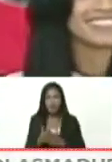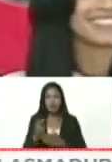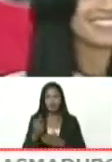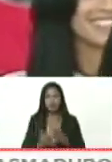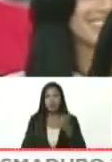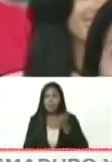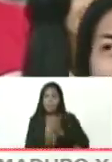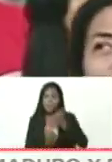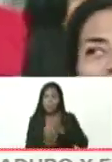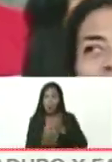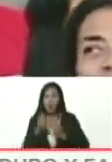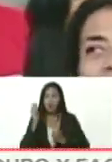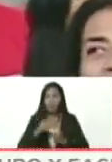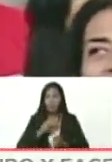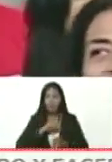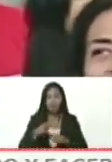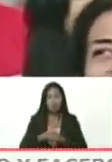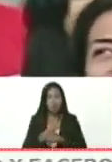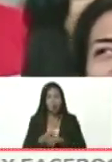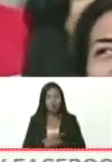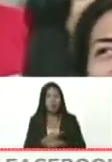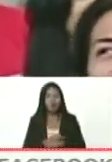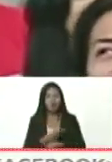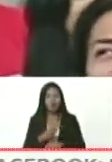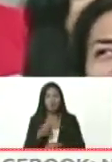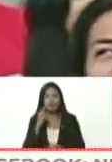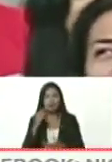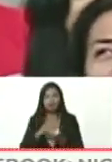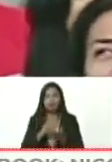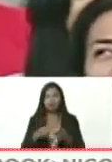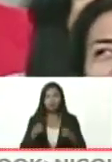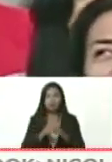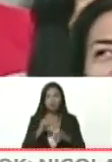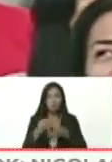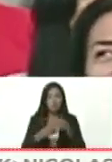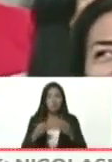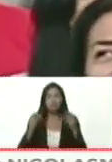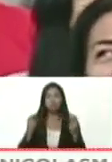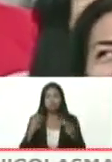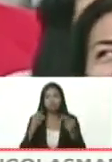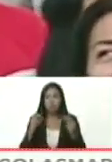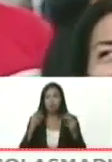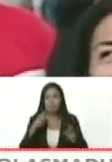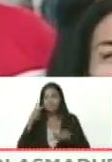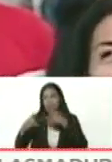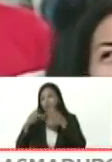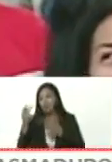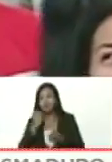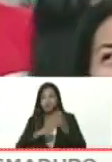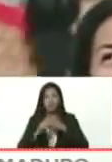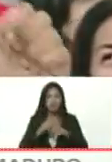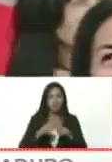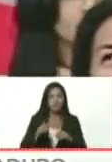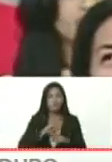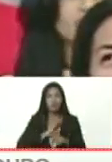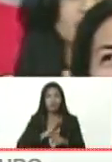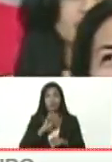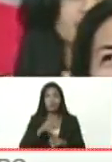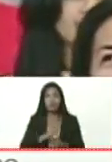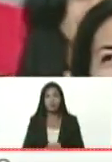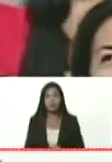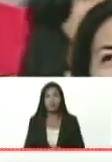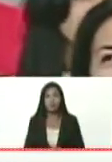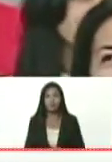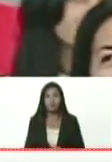el apoyo del gobernador Máscuaro Torres, que se ha puesto como un activador político para la defensa del poder popular. Y también